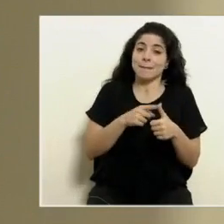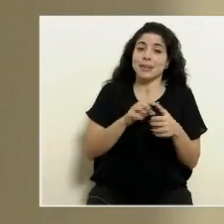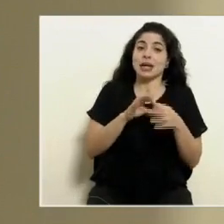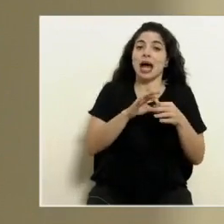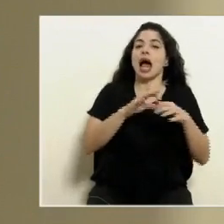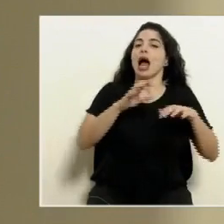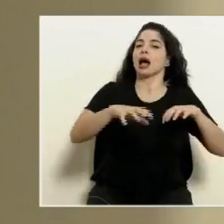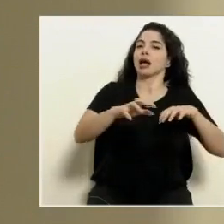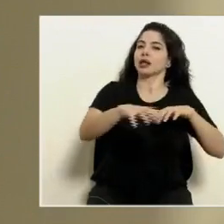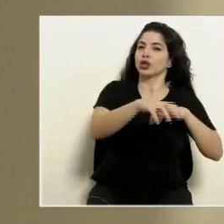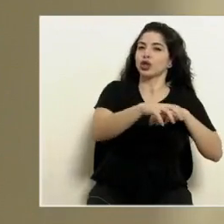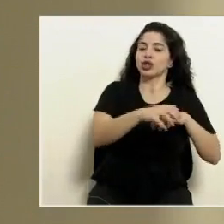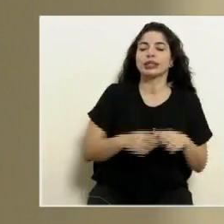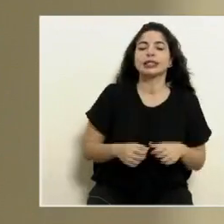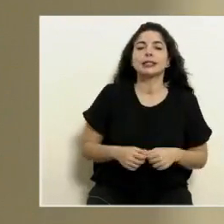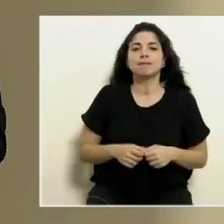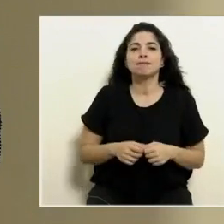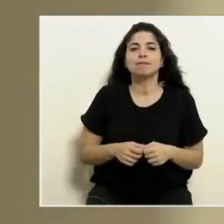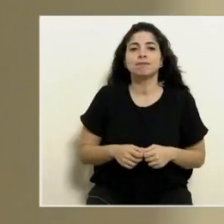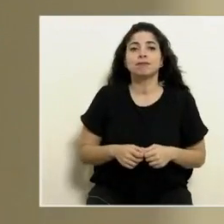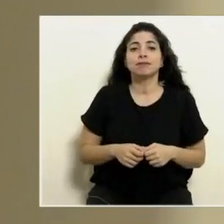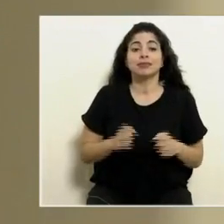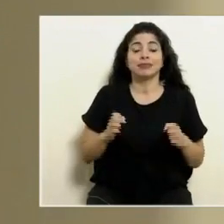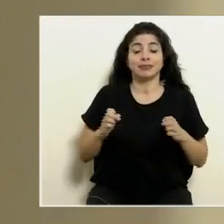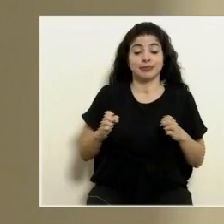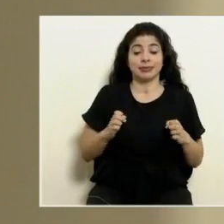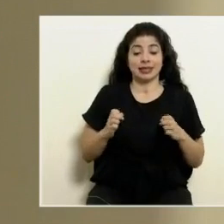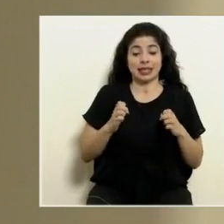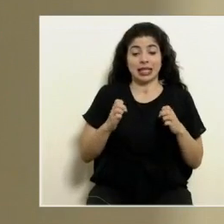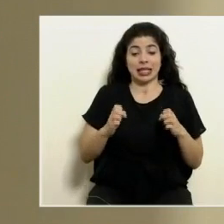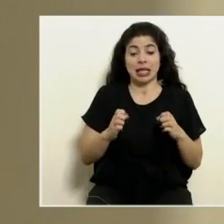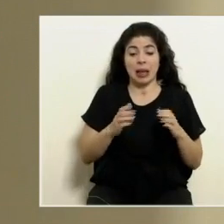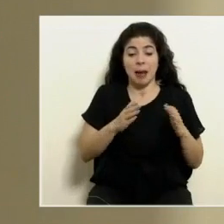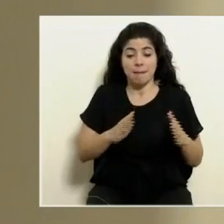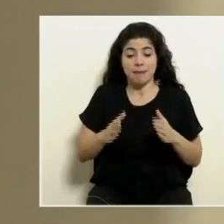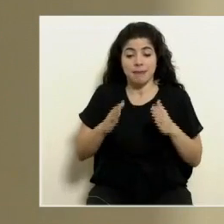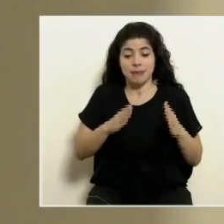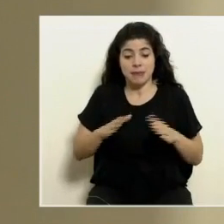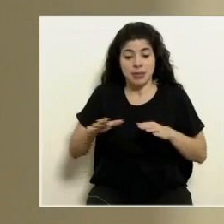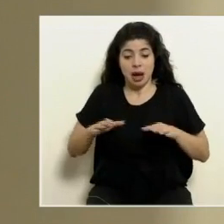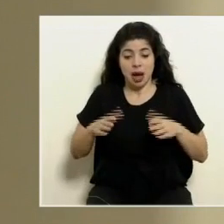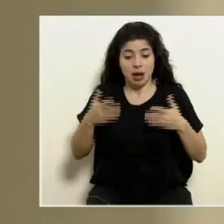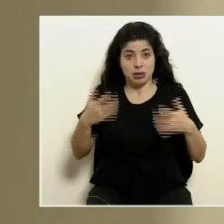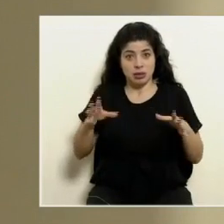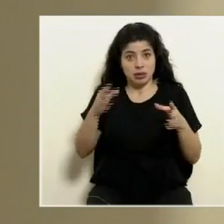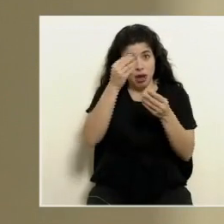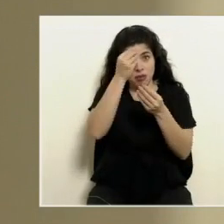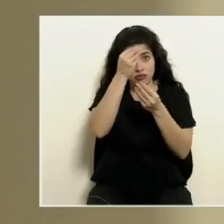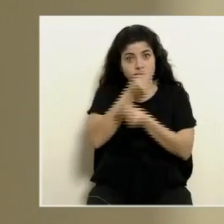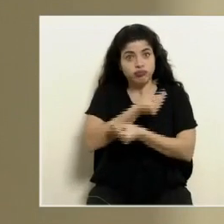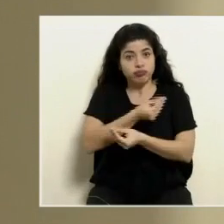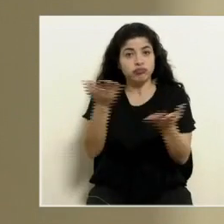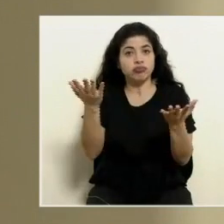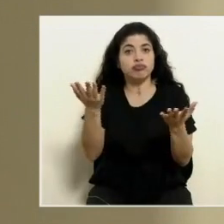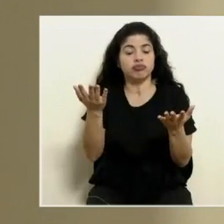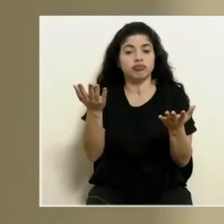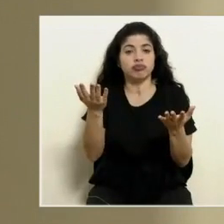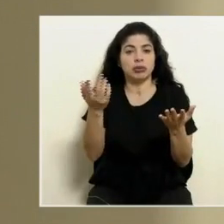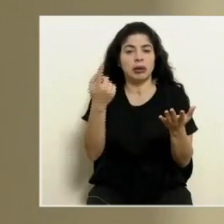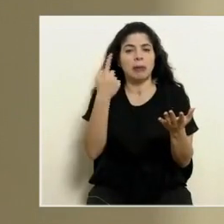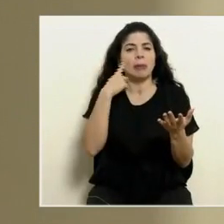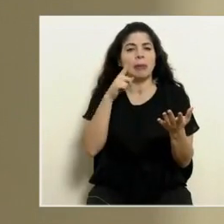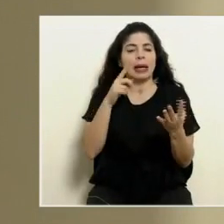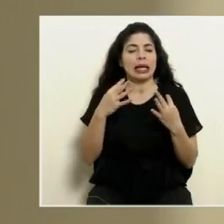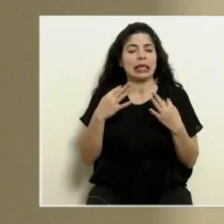los cantones. Las estrategias o las líneas de acción que hemos anunciado de tratar